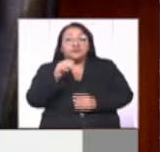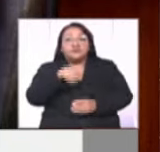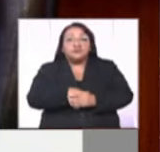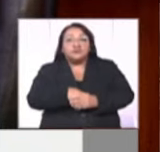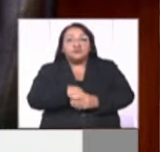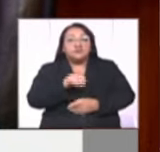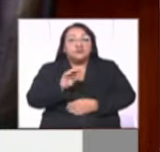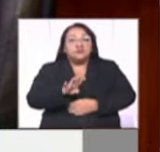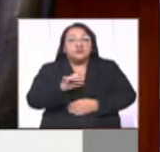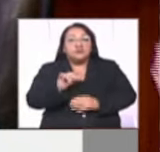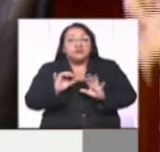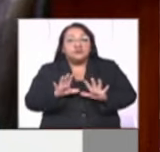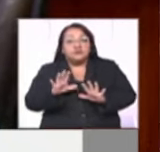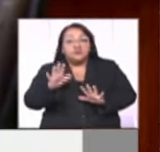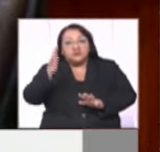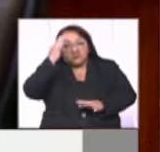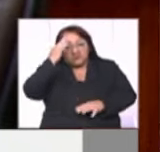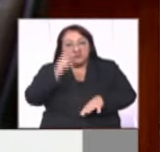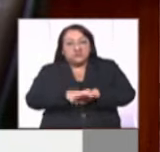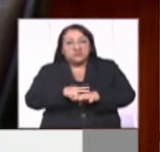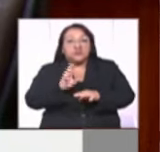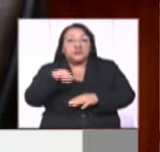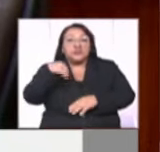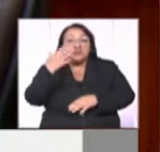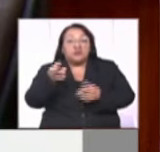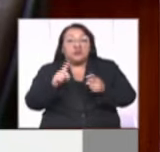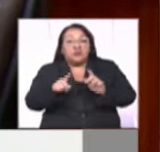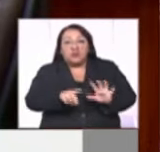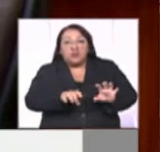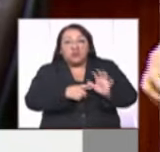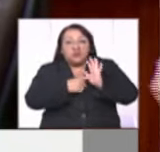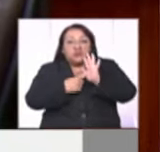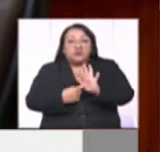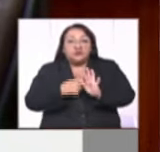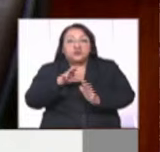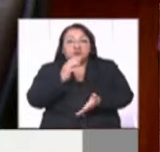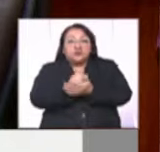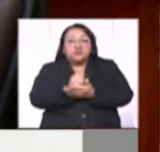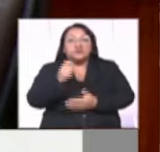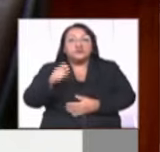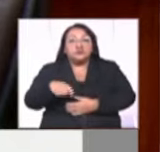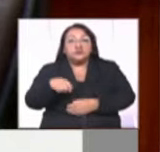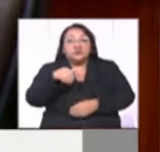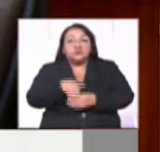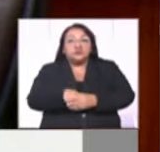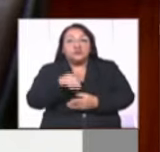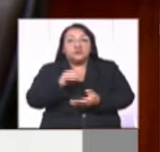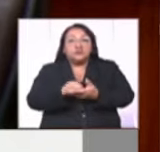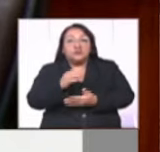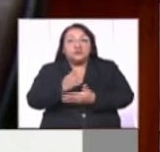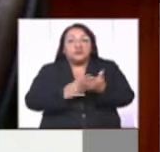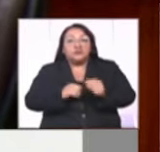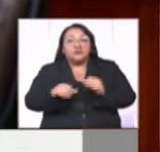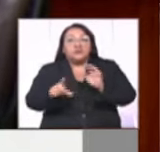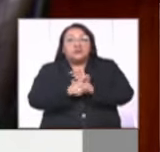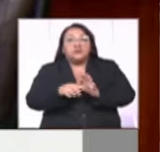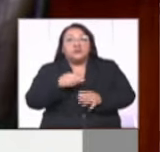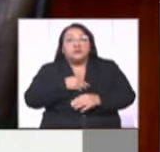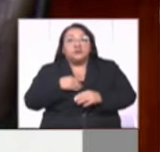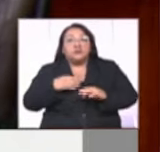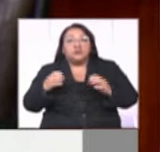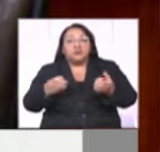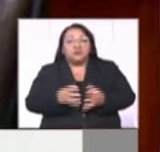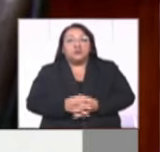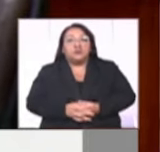entre el cuarto y décimo día natural después de su presentación. Su aprobación requiere del voto de más de la mitad del número legal de miembros del